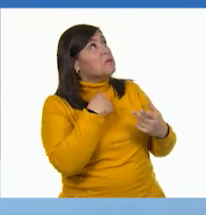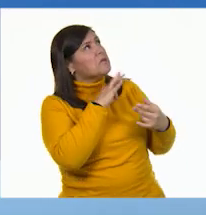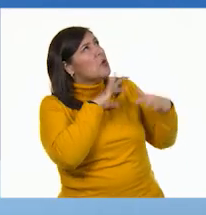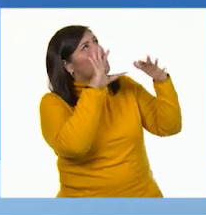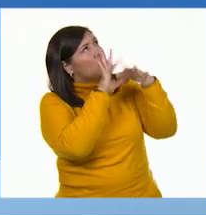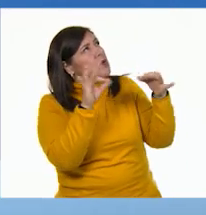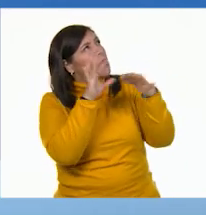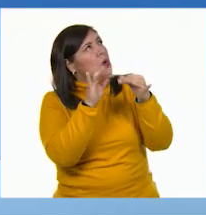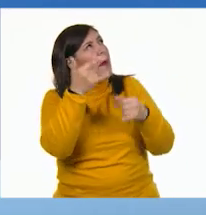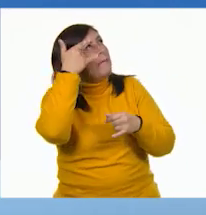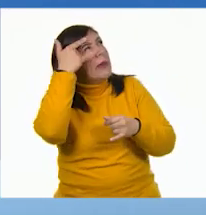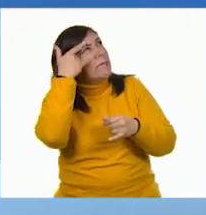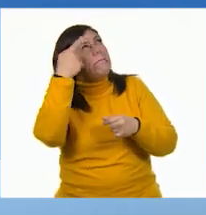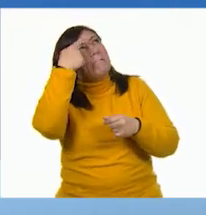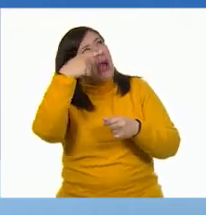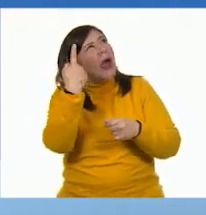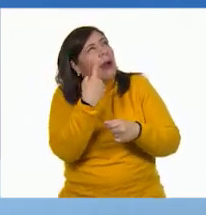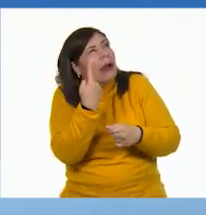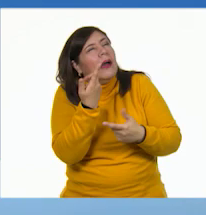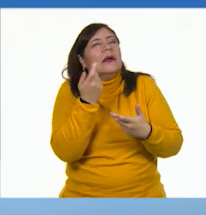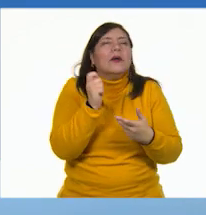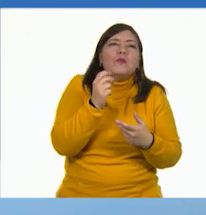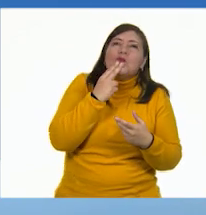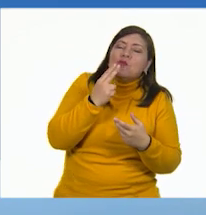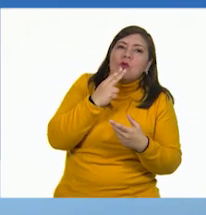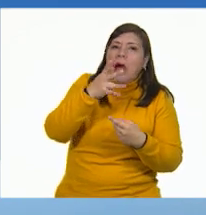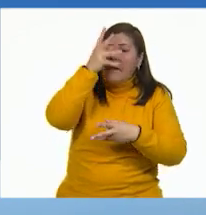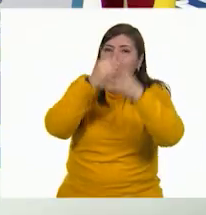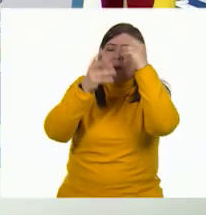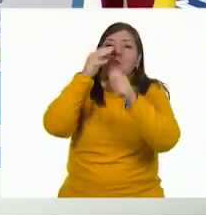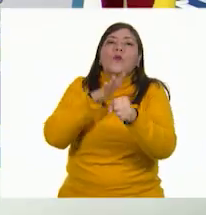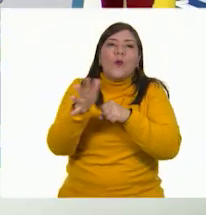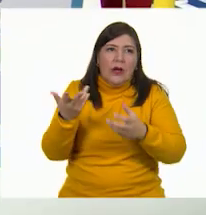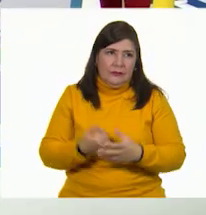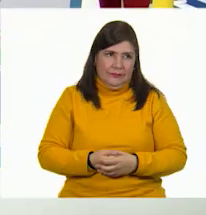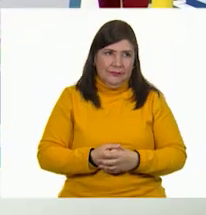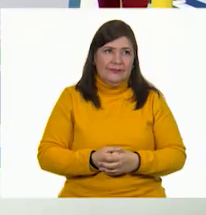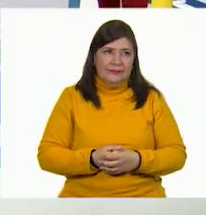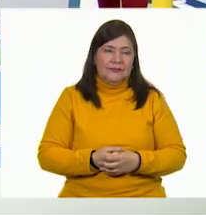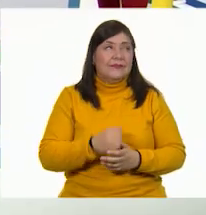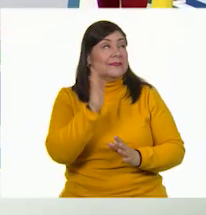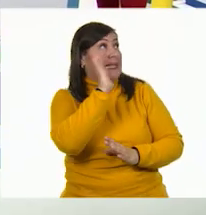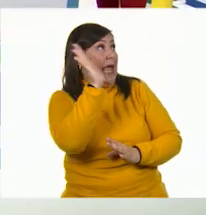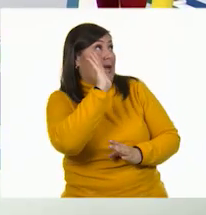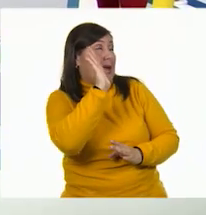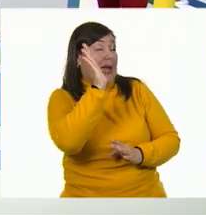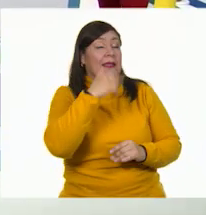a la pirata para qué le sirve lo que hemos estado aprendiendo. ¡Oh! Y ya